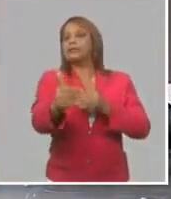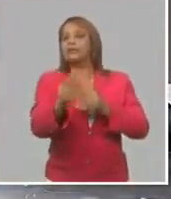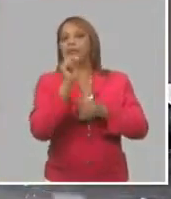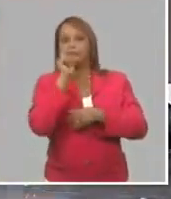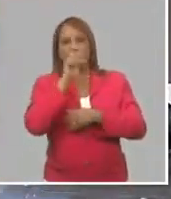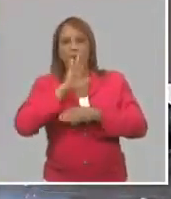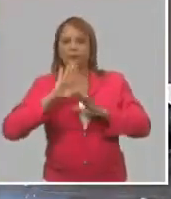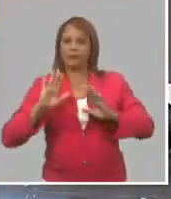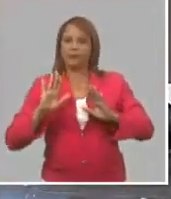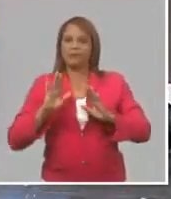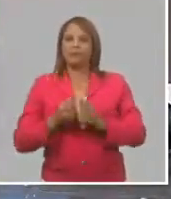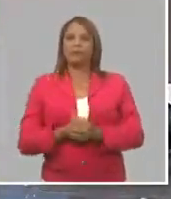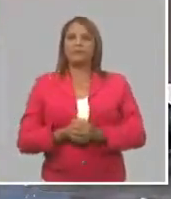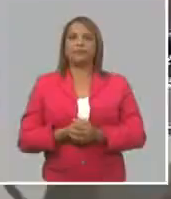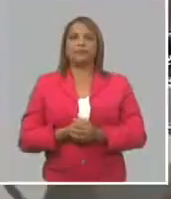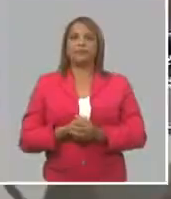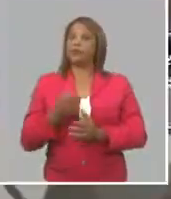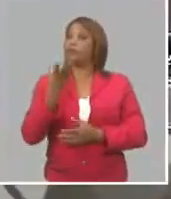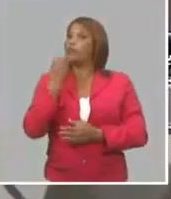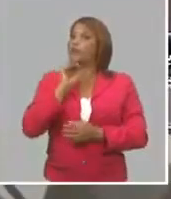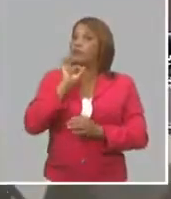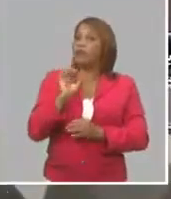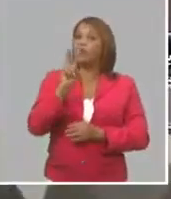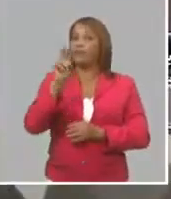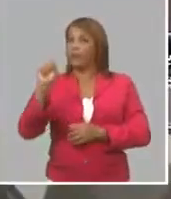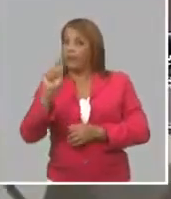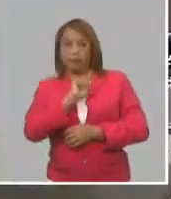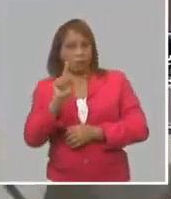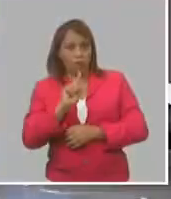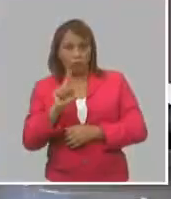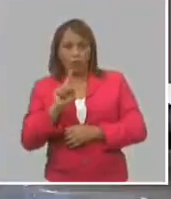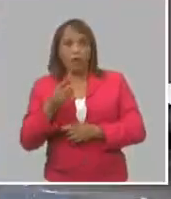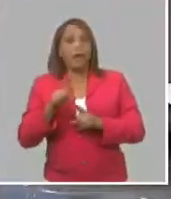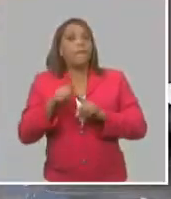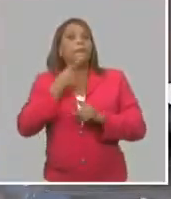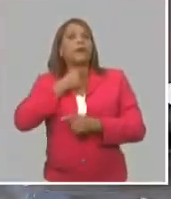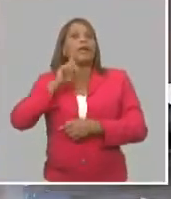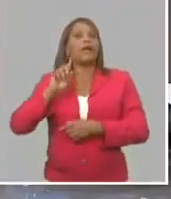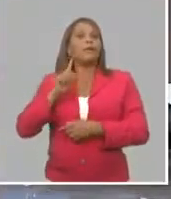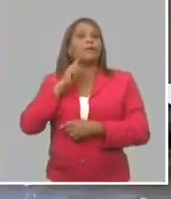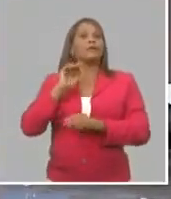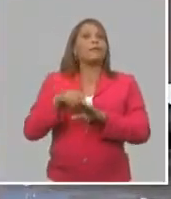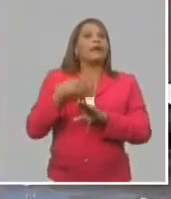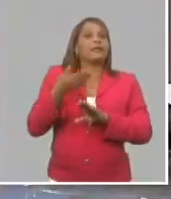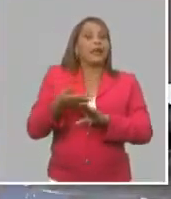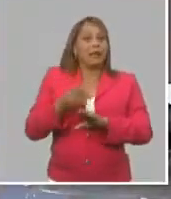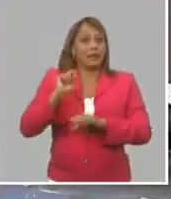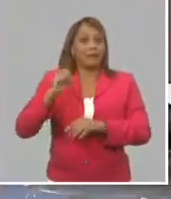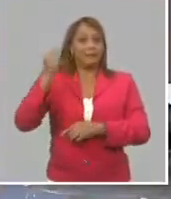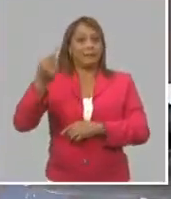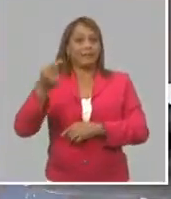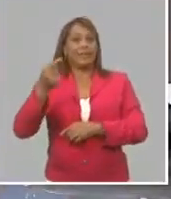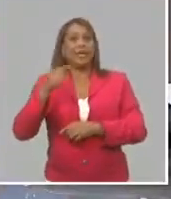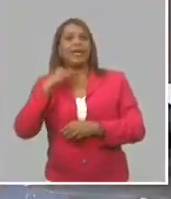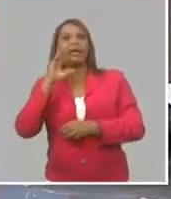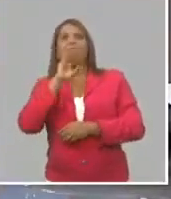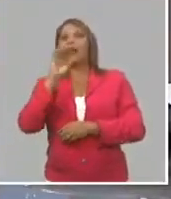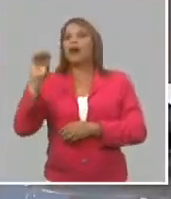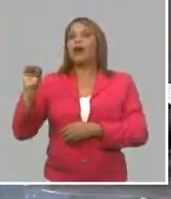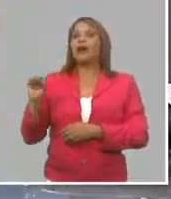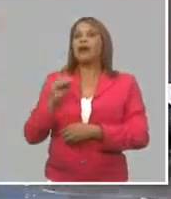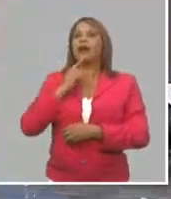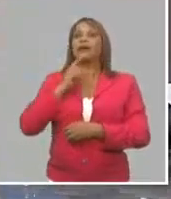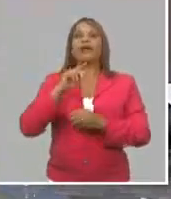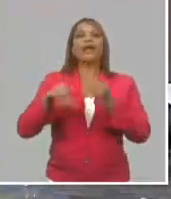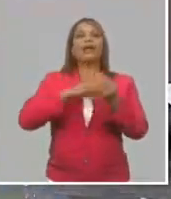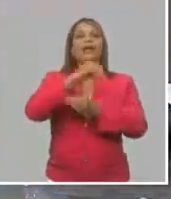se hagan y no estoy diciendo que el tiempo cambio sea 20 lo que esté tratando de decir que si mañana sale una bola a partir de esta mesa redonda de que el tipo de cambio es